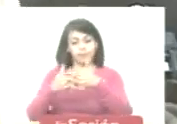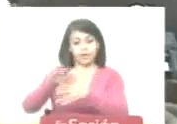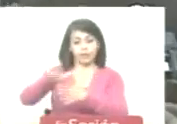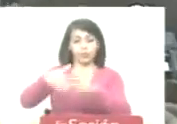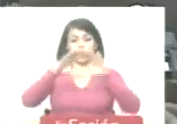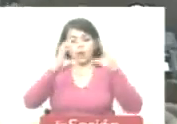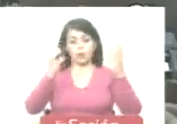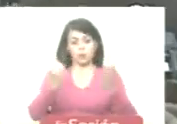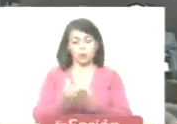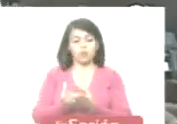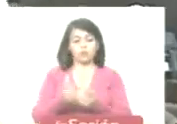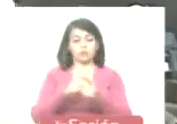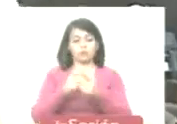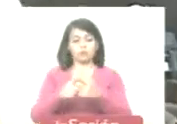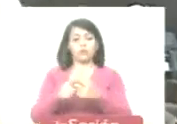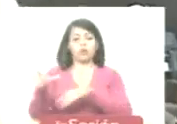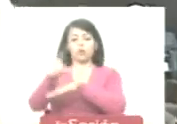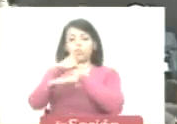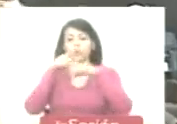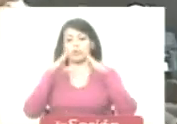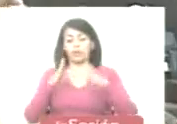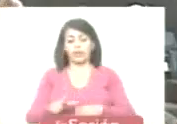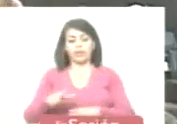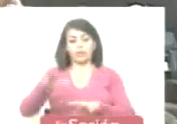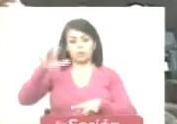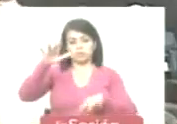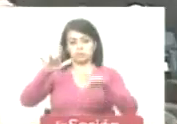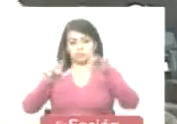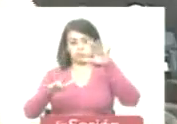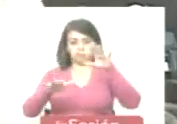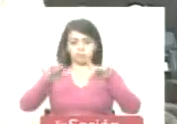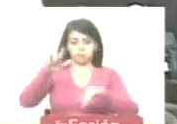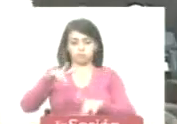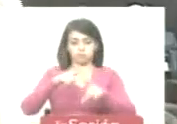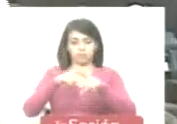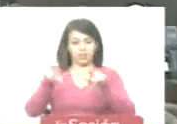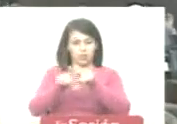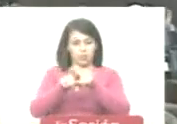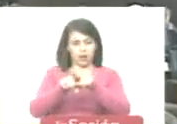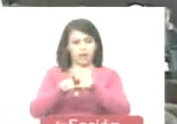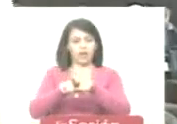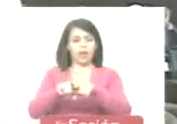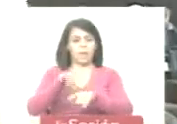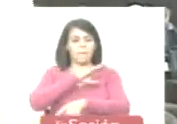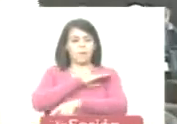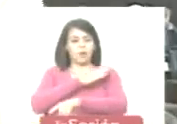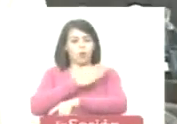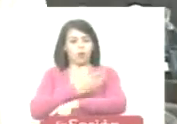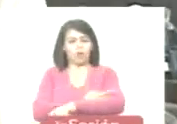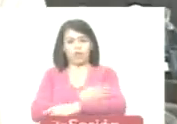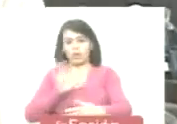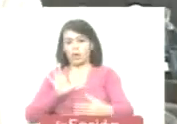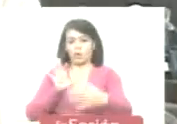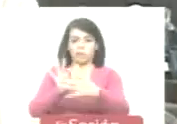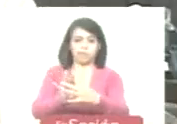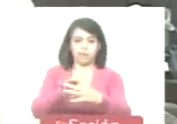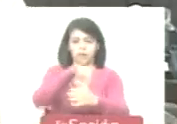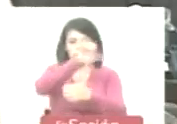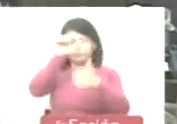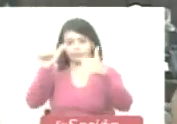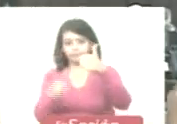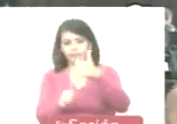planeta, y los gobiernos títeres y los poderes fácticos de esas naciones se subordinan de la